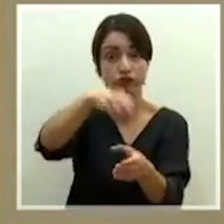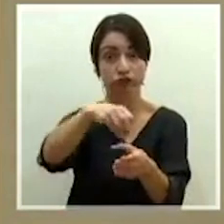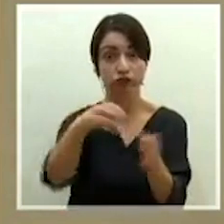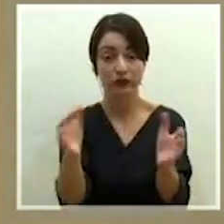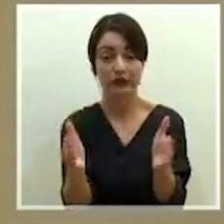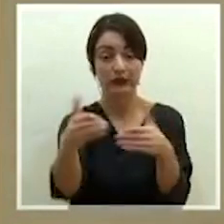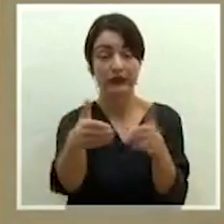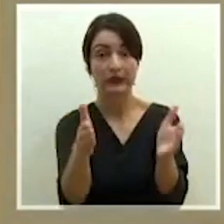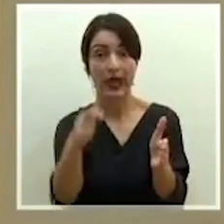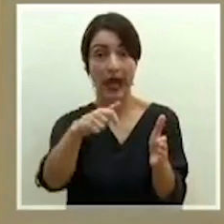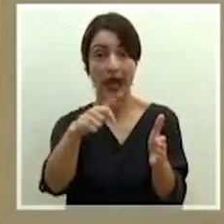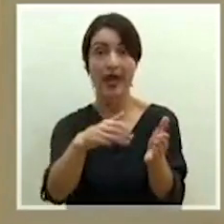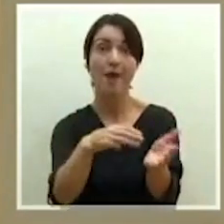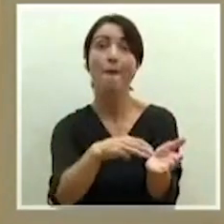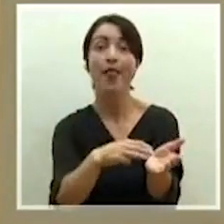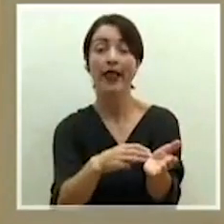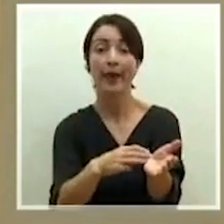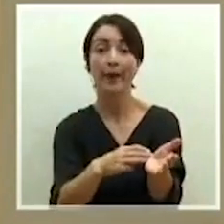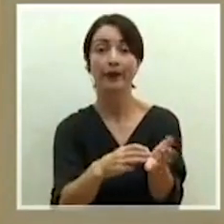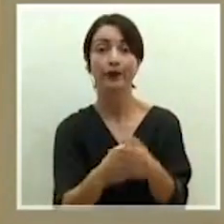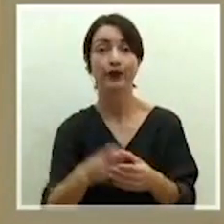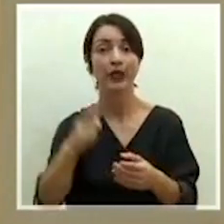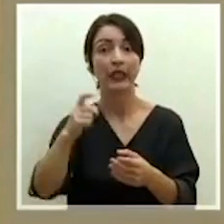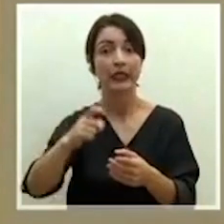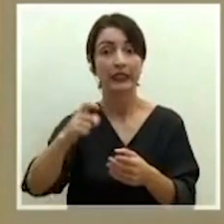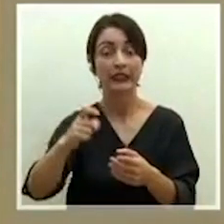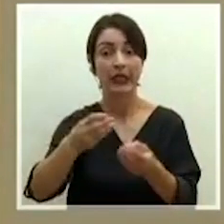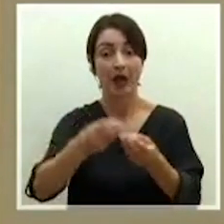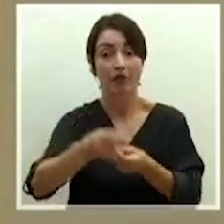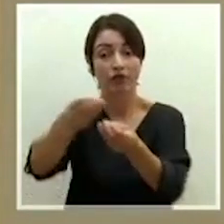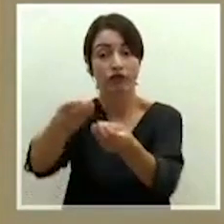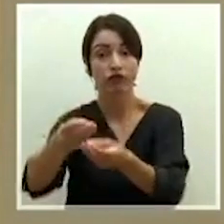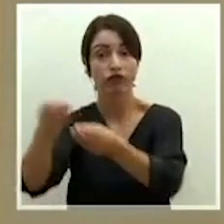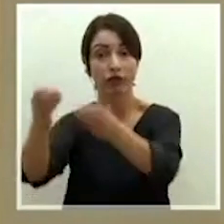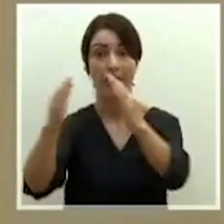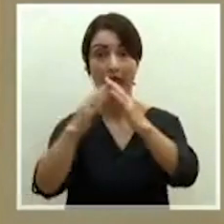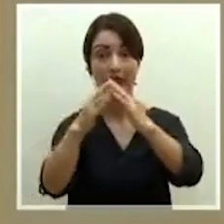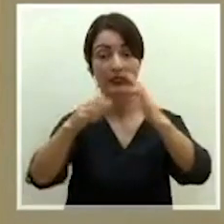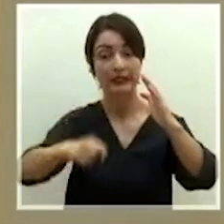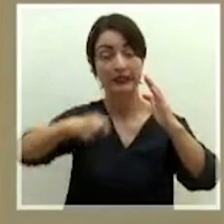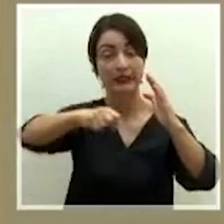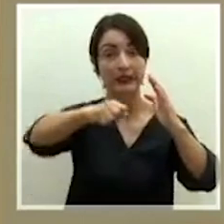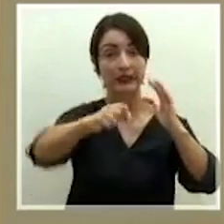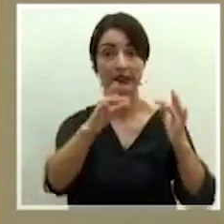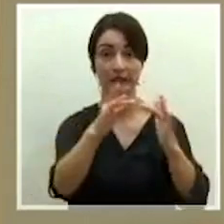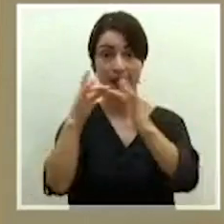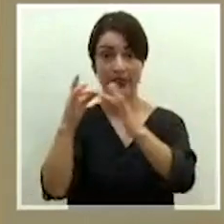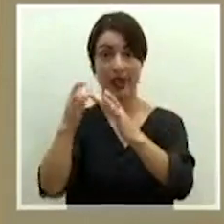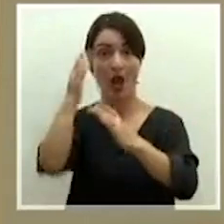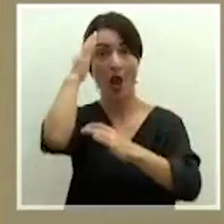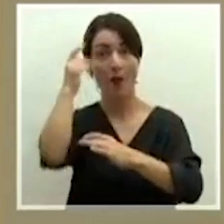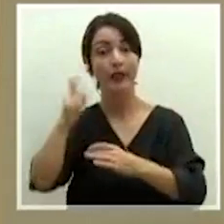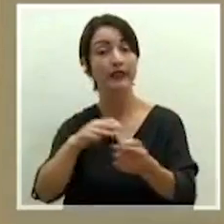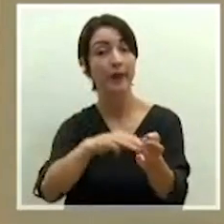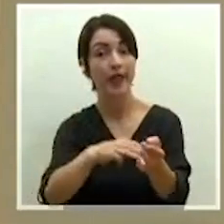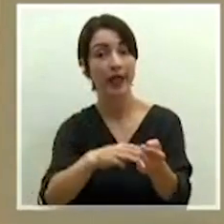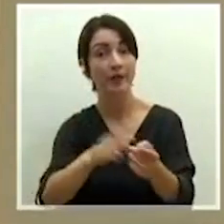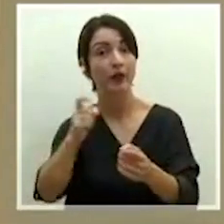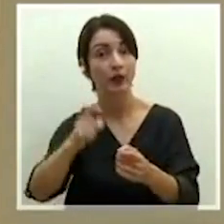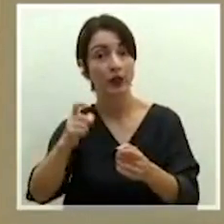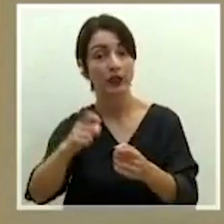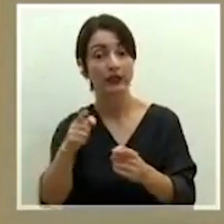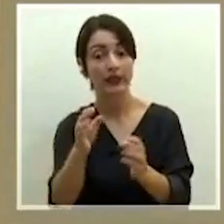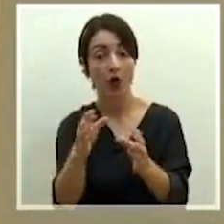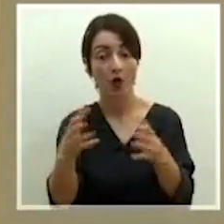frío de los medicamentos que vamos a llevar a domicilio cuando ese tipo de medicamento requiere del mantenimiento de